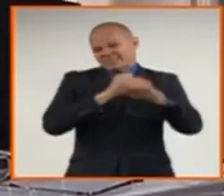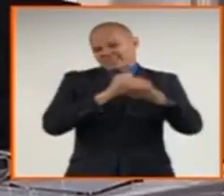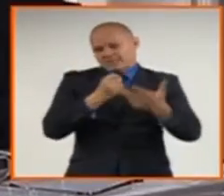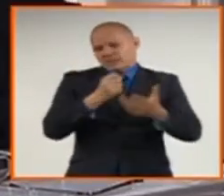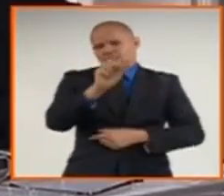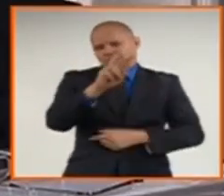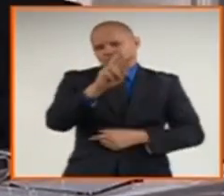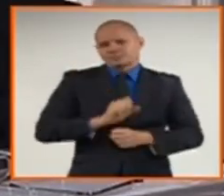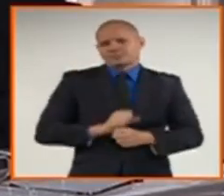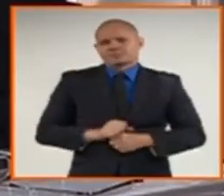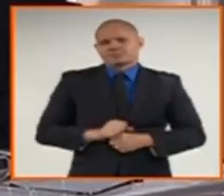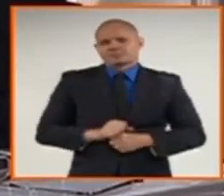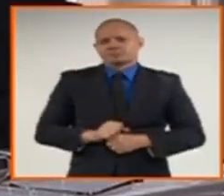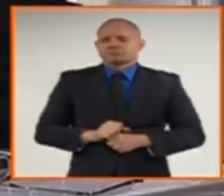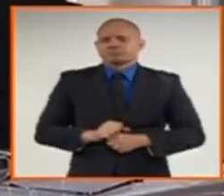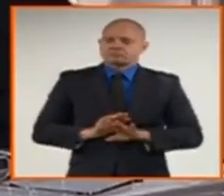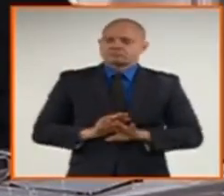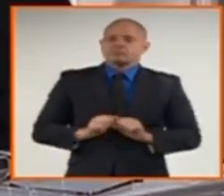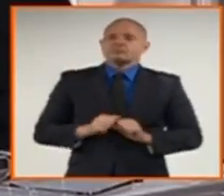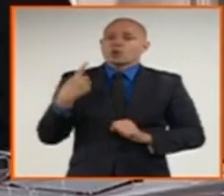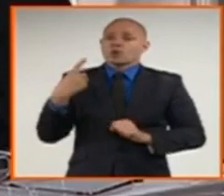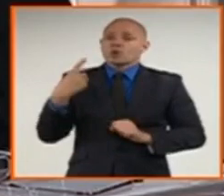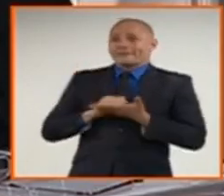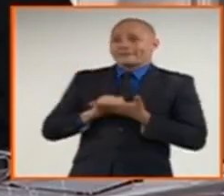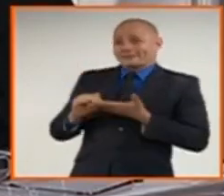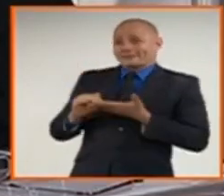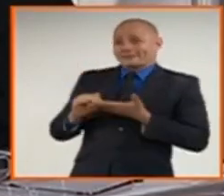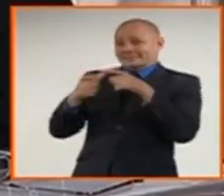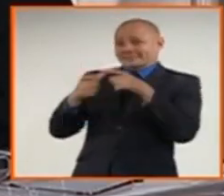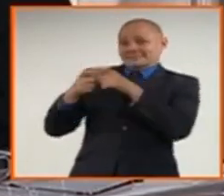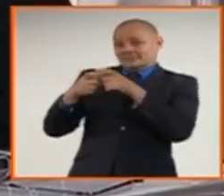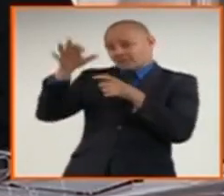autorizo de uso de emergencia pediátrico luego de todos